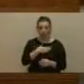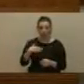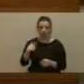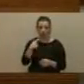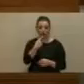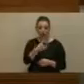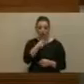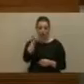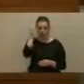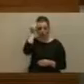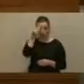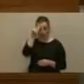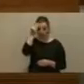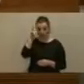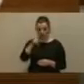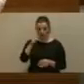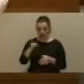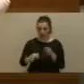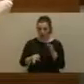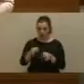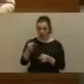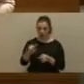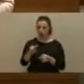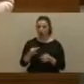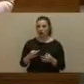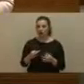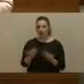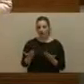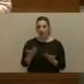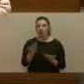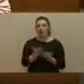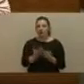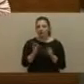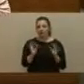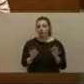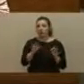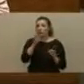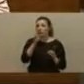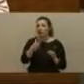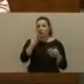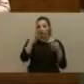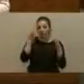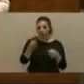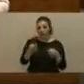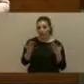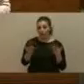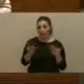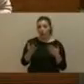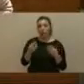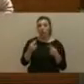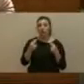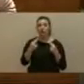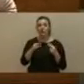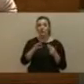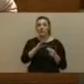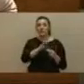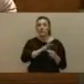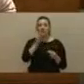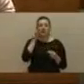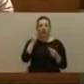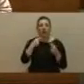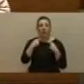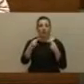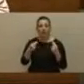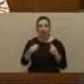porque creo que es justo también hacer esa invocación, que seguramente cuando la señora portavoz adjunta del